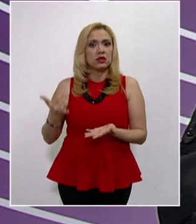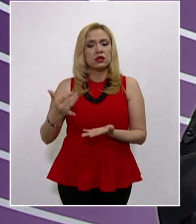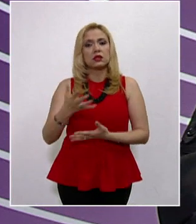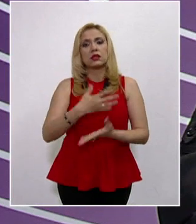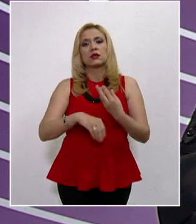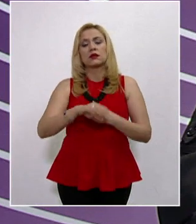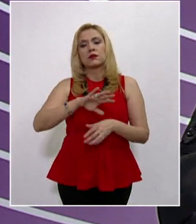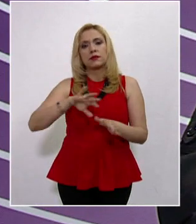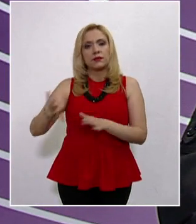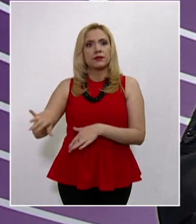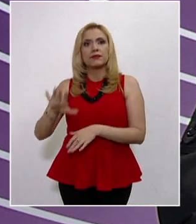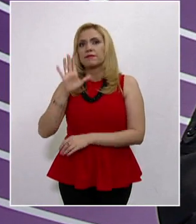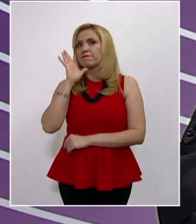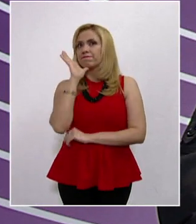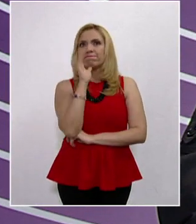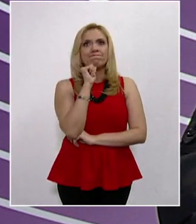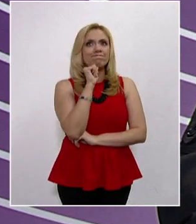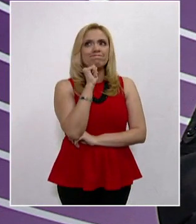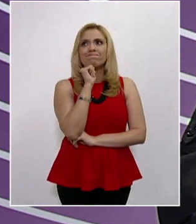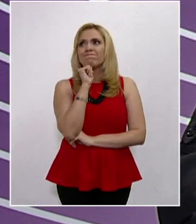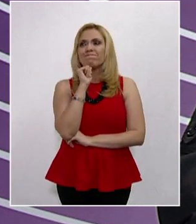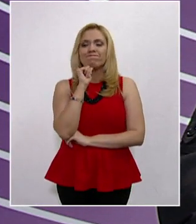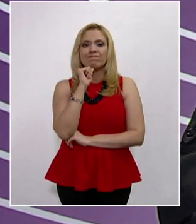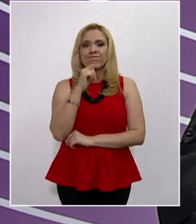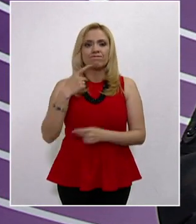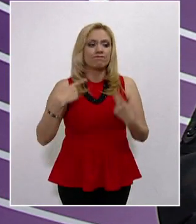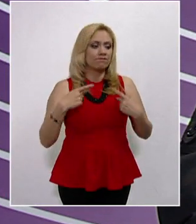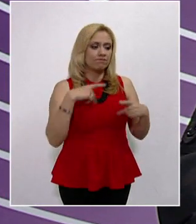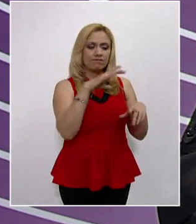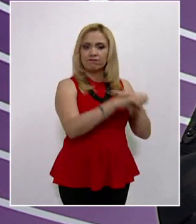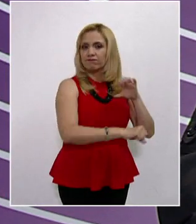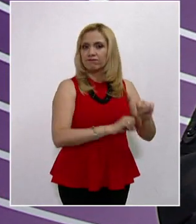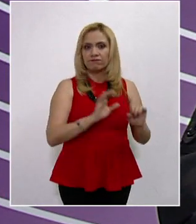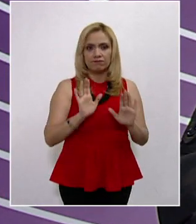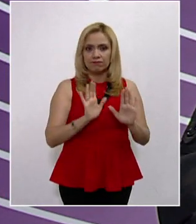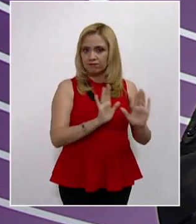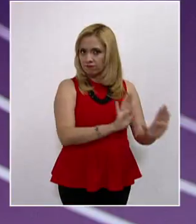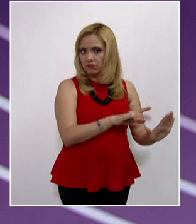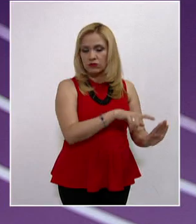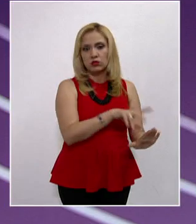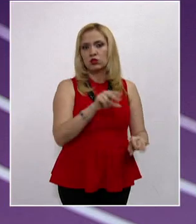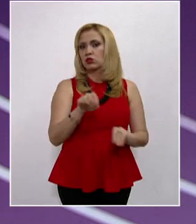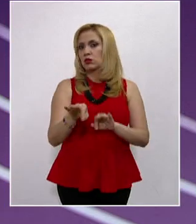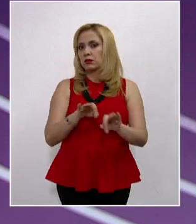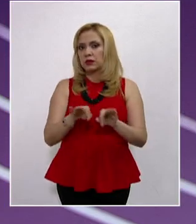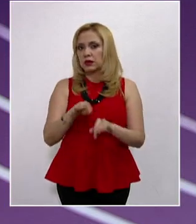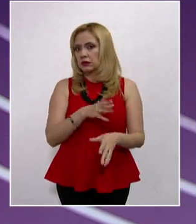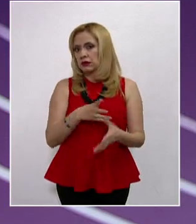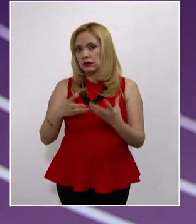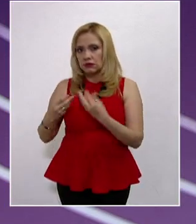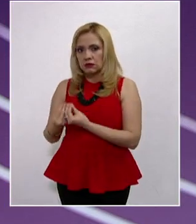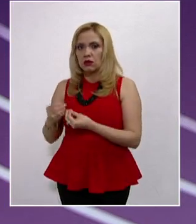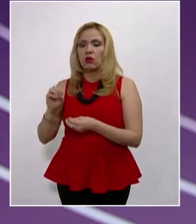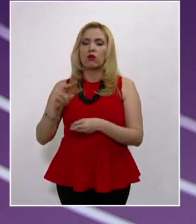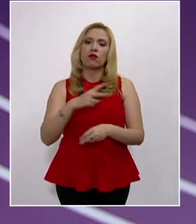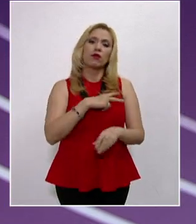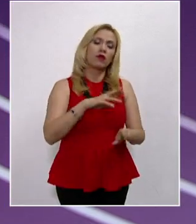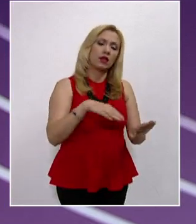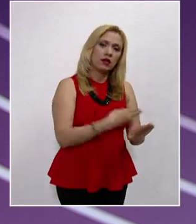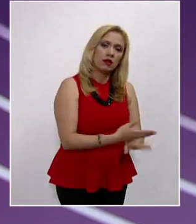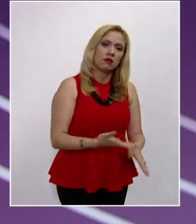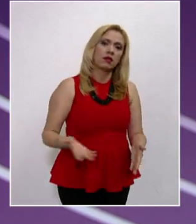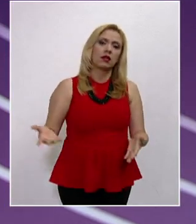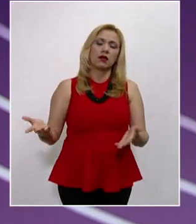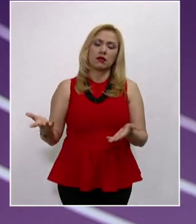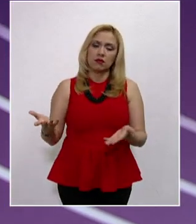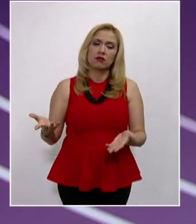parte, la imposibilidad de que esto pueda alcanzar a civiles, ya sea porque no están en activo, porque puedan ser víctimas, por lo que sea.